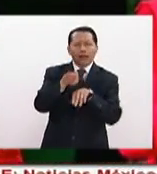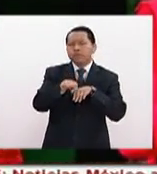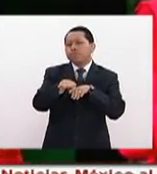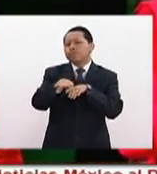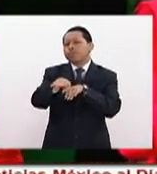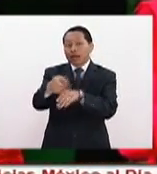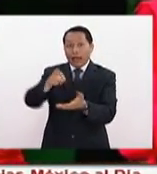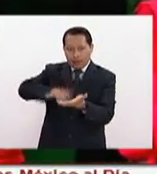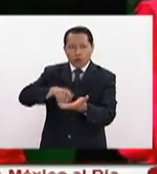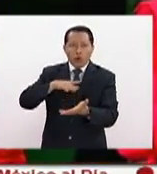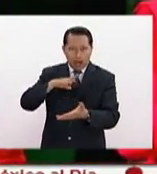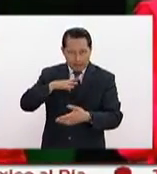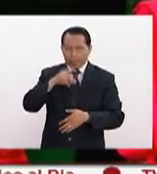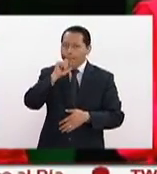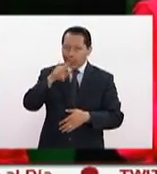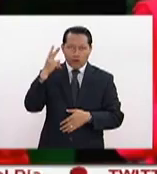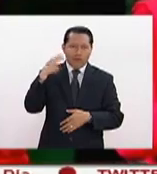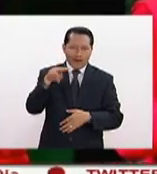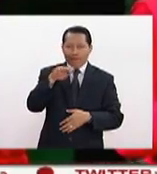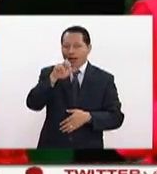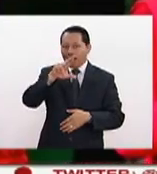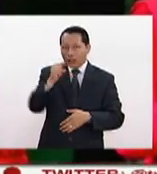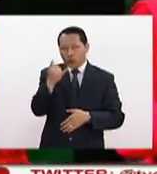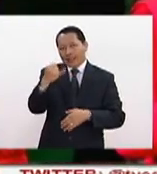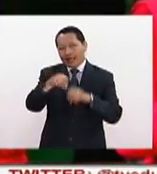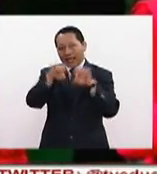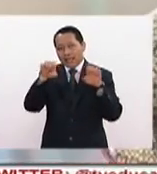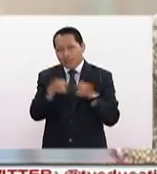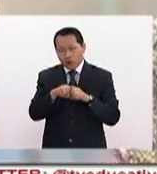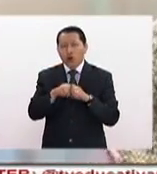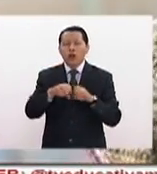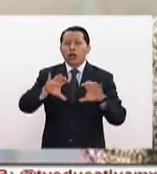viajaba Marichuy y su equipo entre las comunidades de